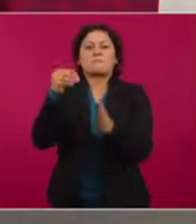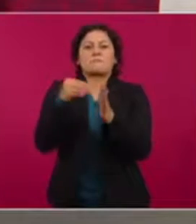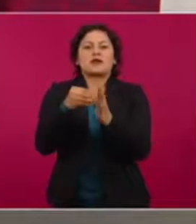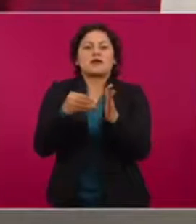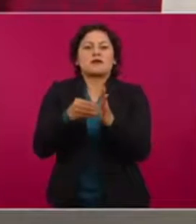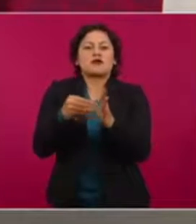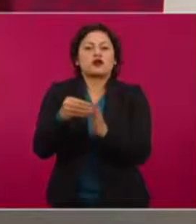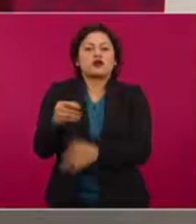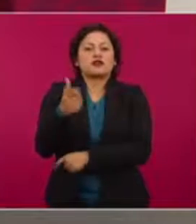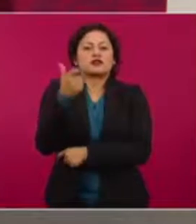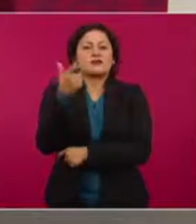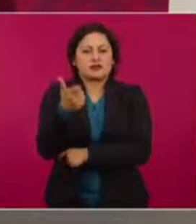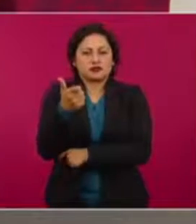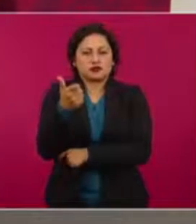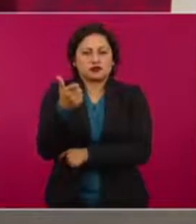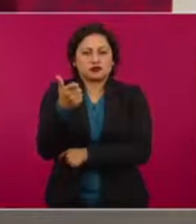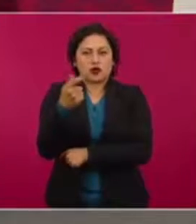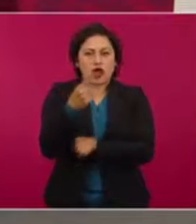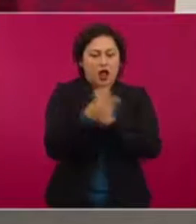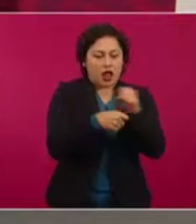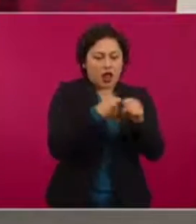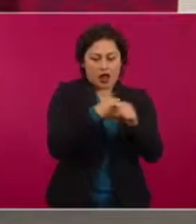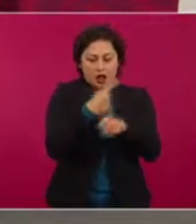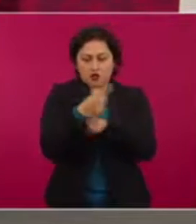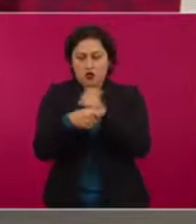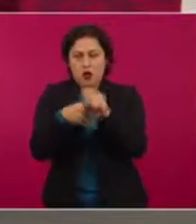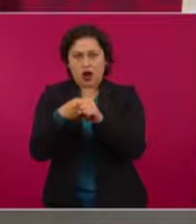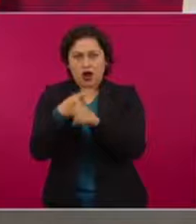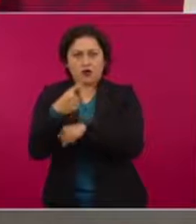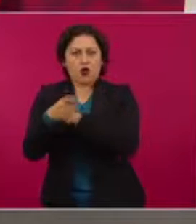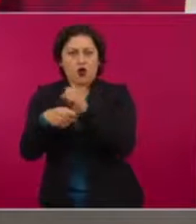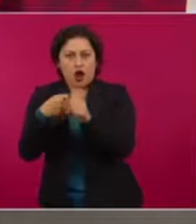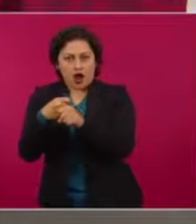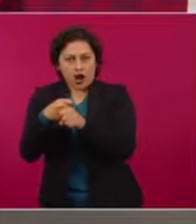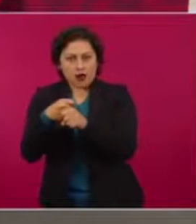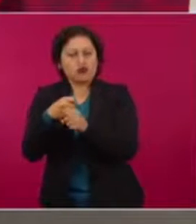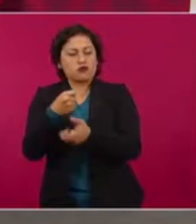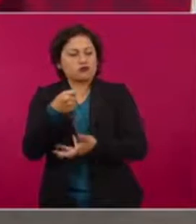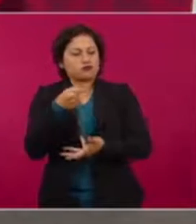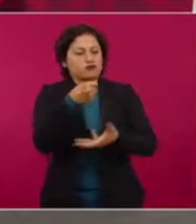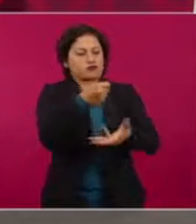anuales que se van a entregar a los